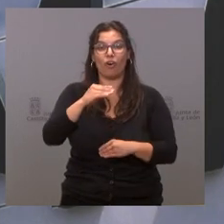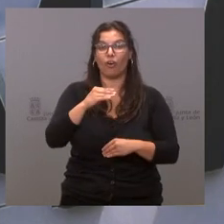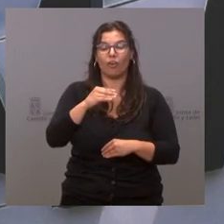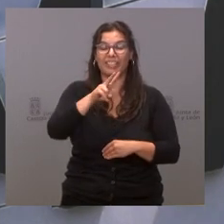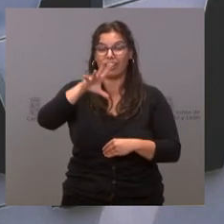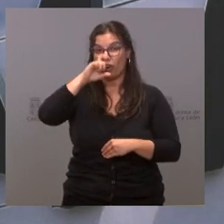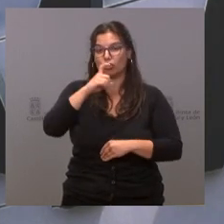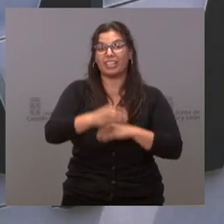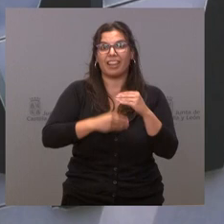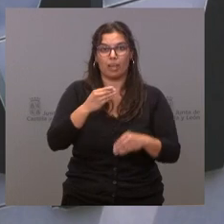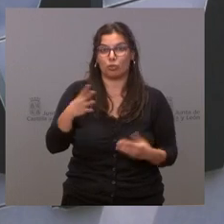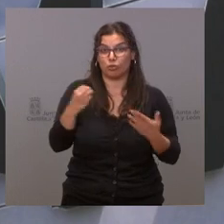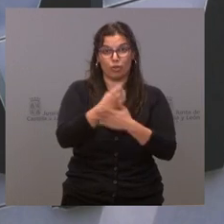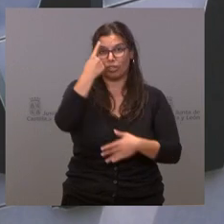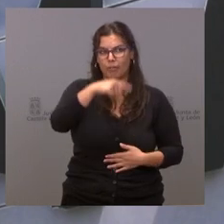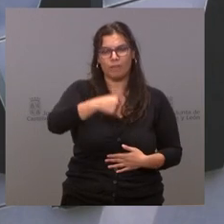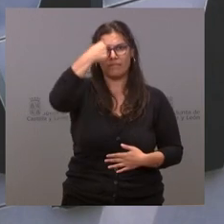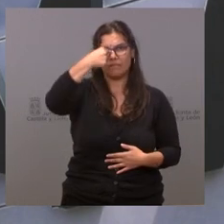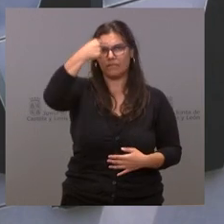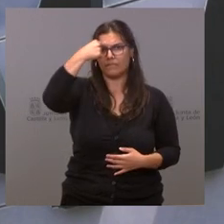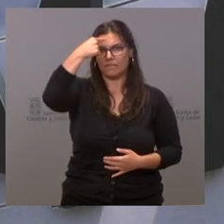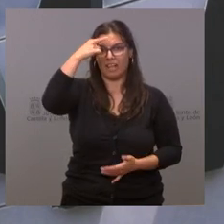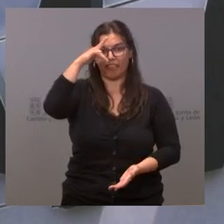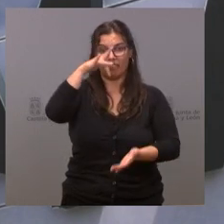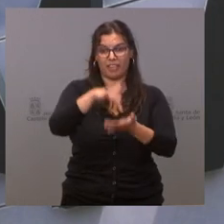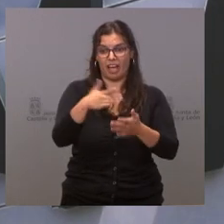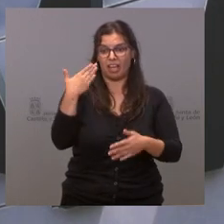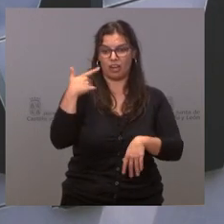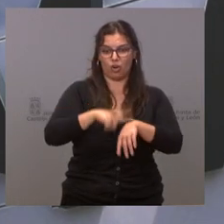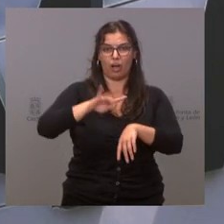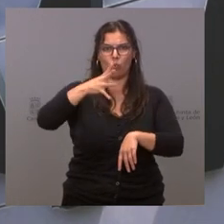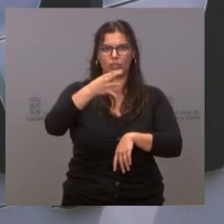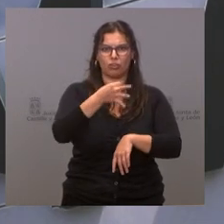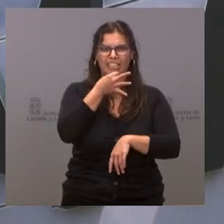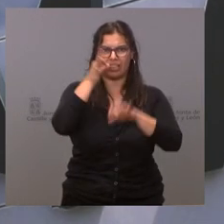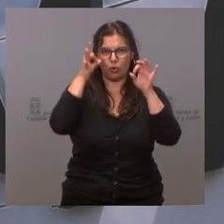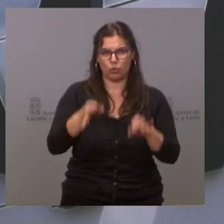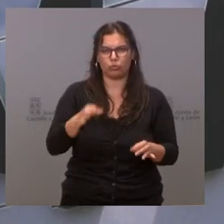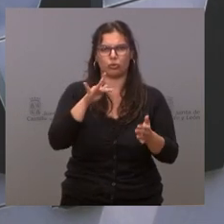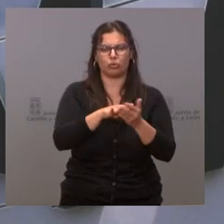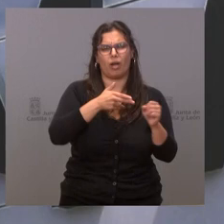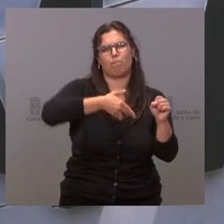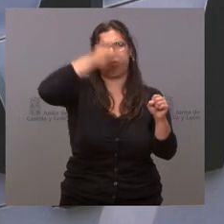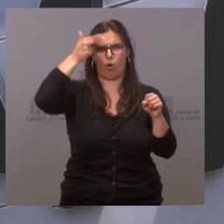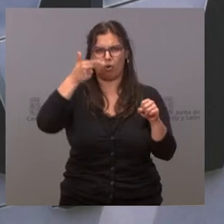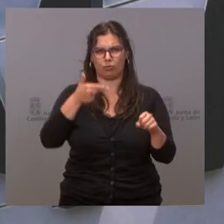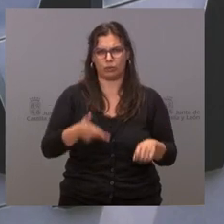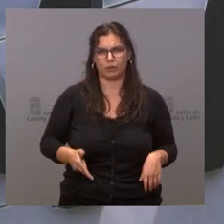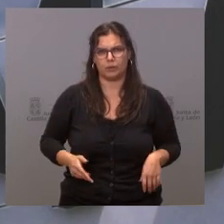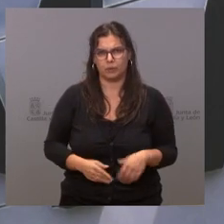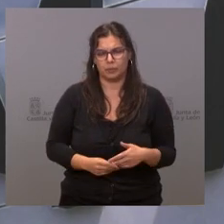todos sabíamos qué es lo que hacíamos tal día como ayer a las 4 de la tarde cuando se produjo ese asesinato a cámara